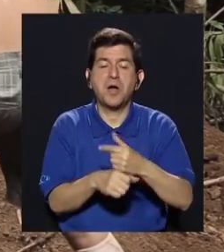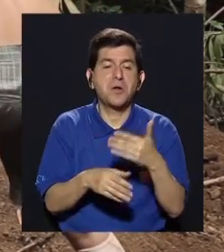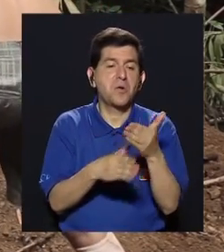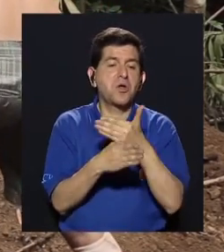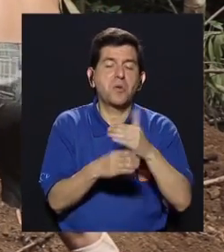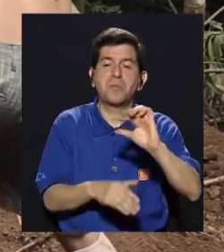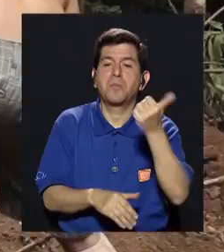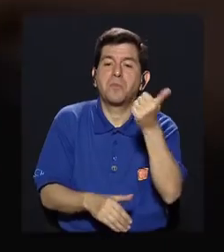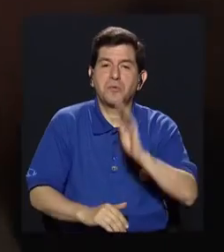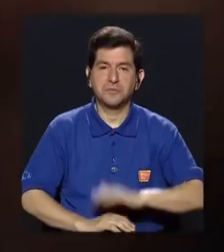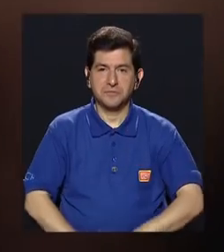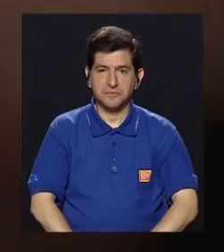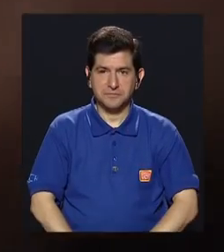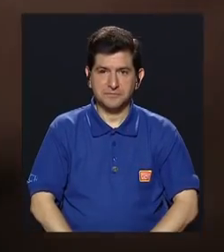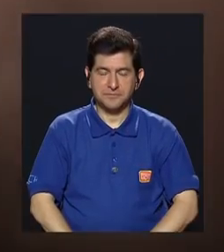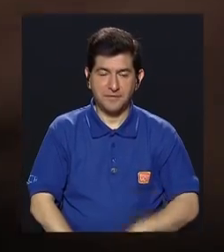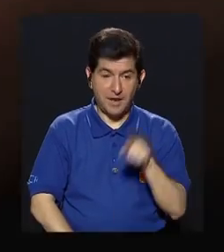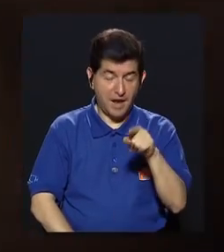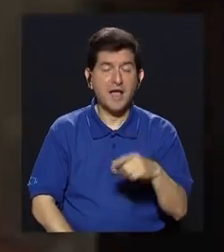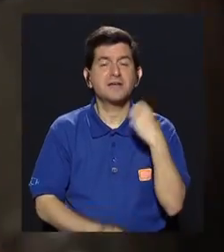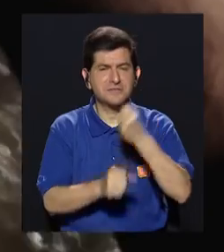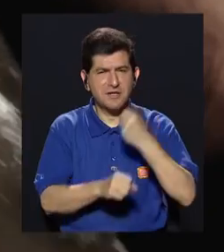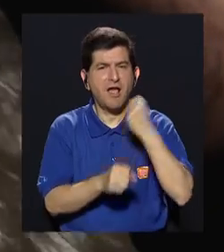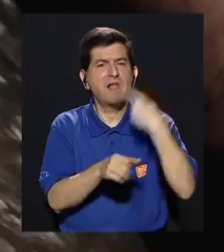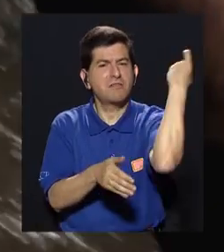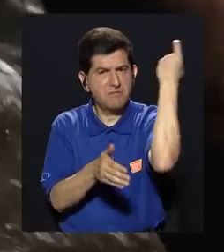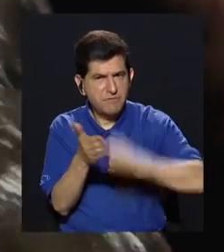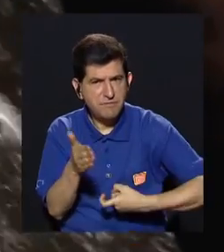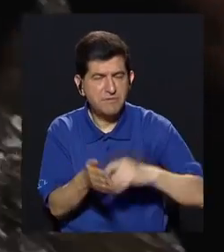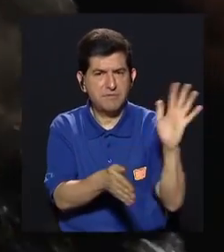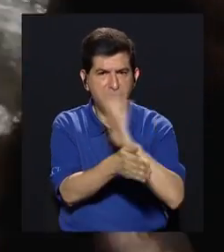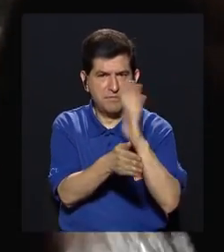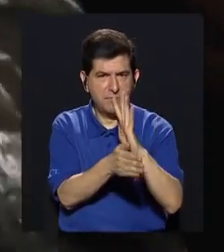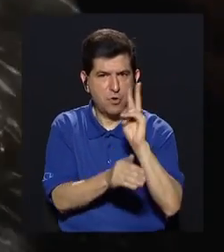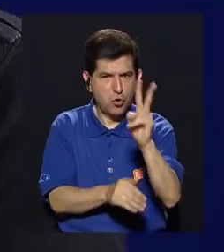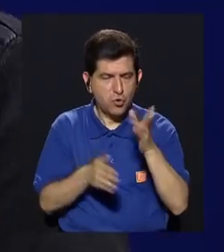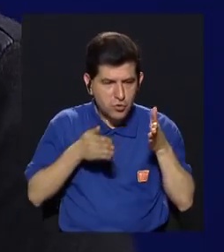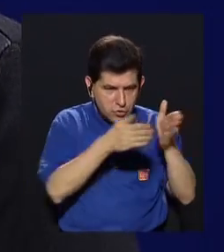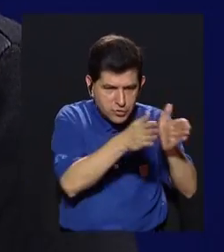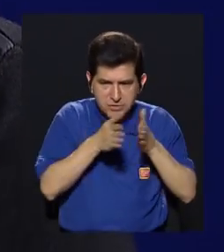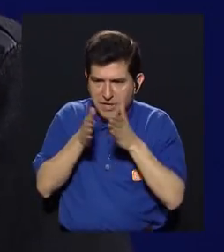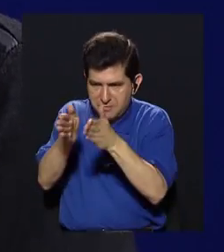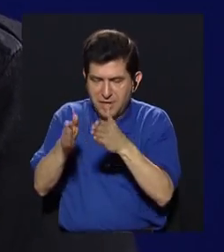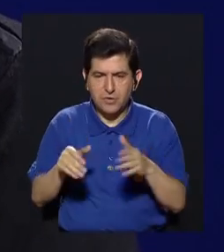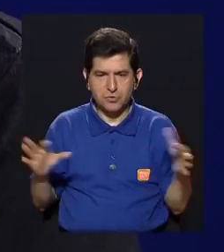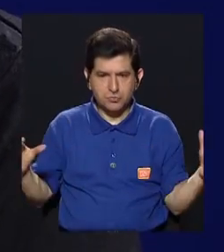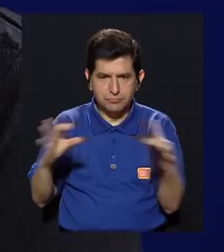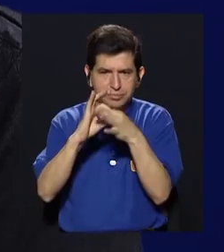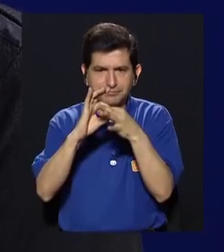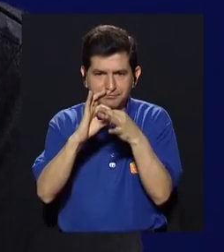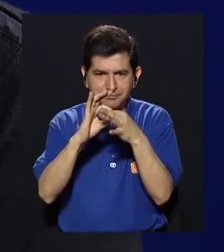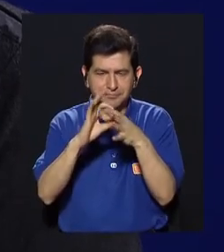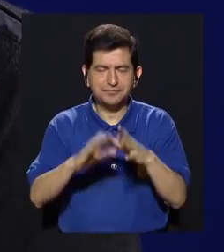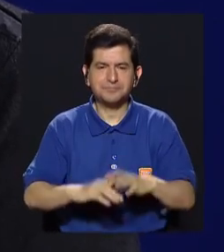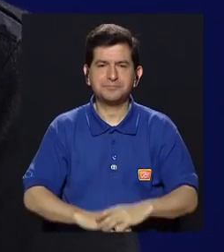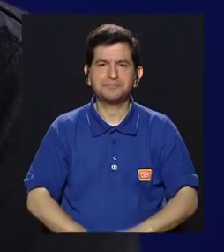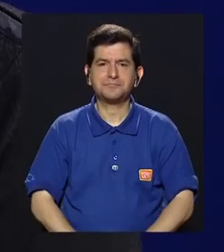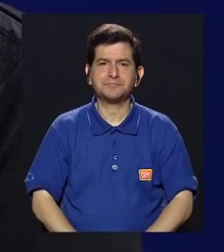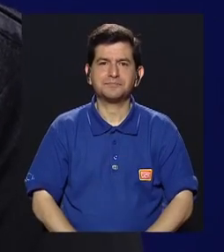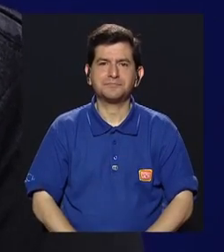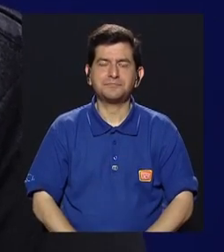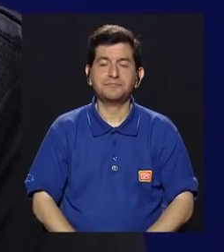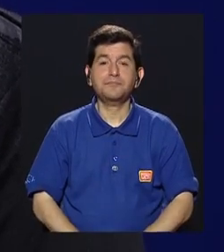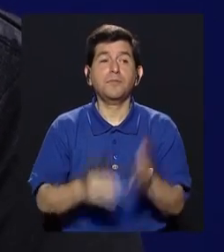estar con los demás verdad entonces ese fue el gran esfuerzo verdad ya la película por esas dos vertientes este